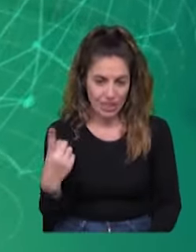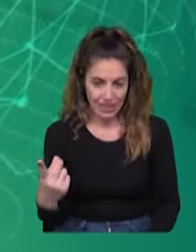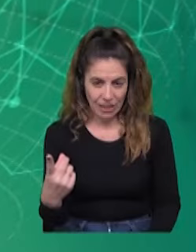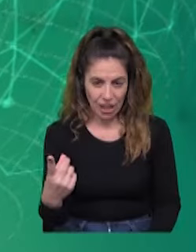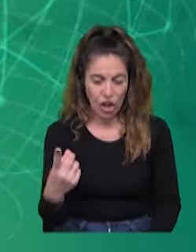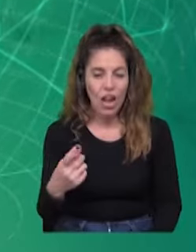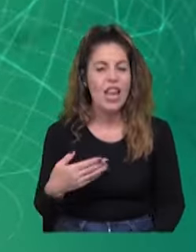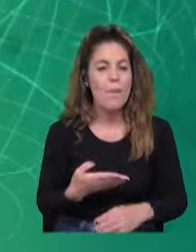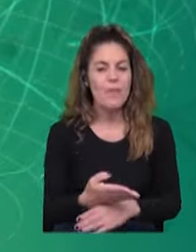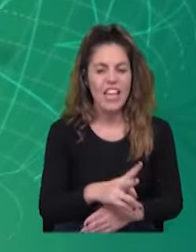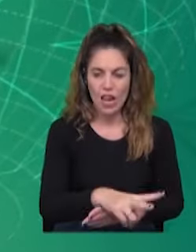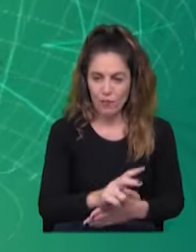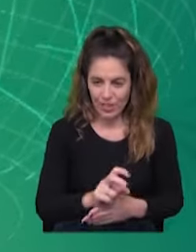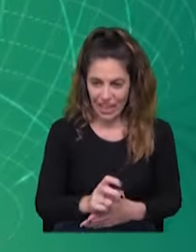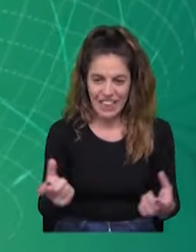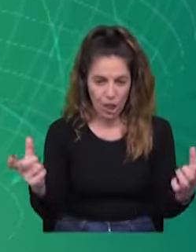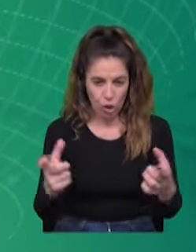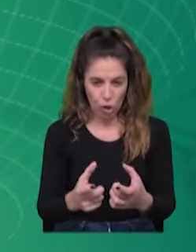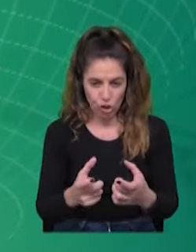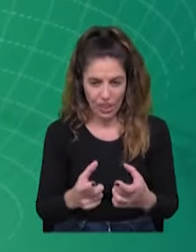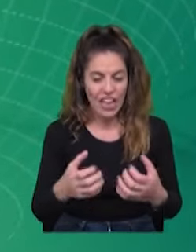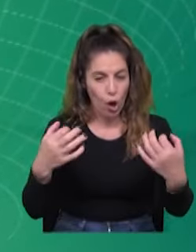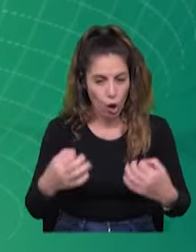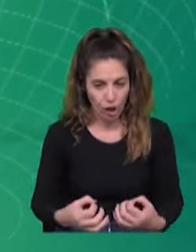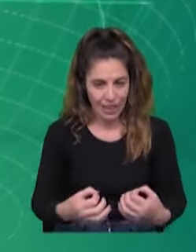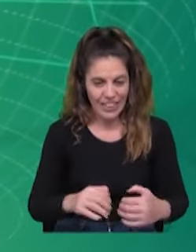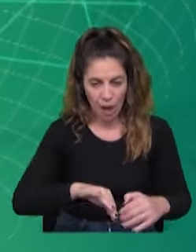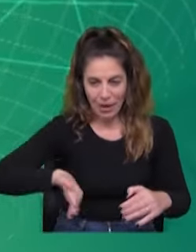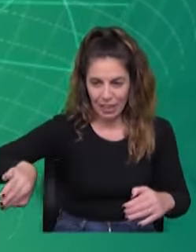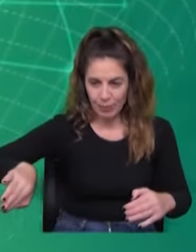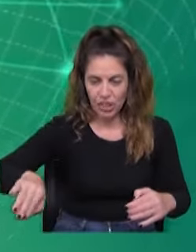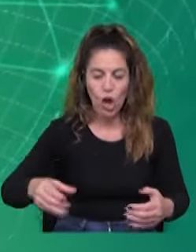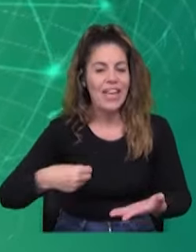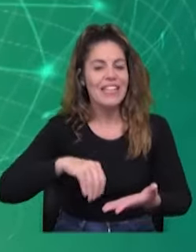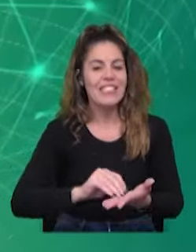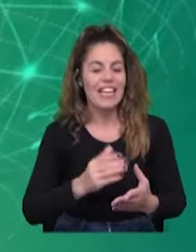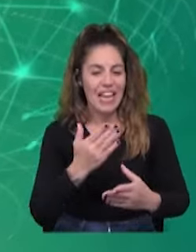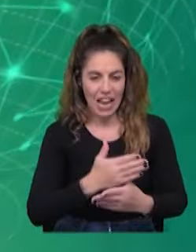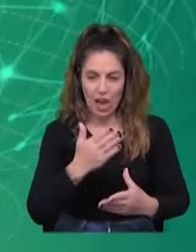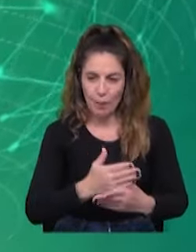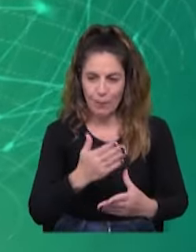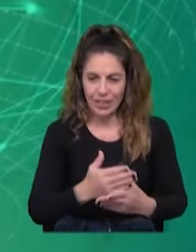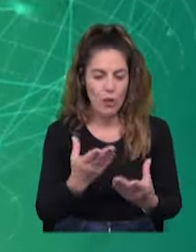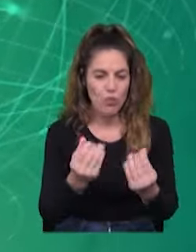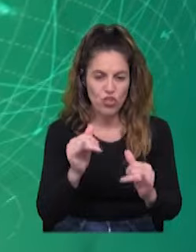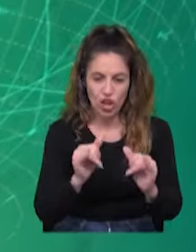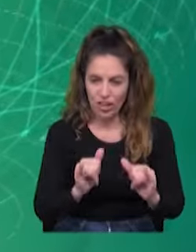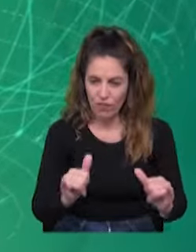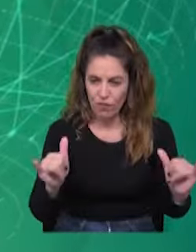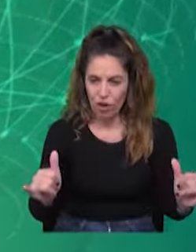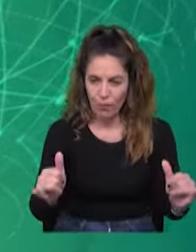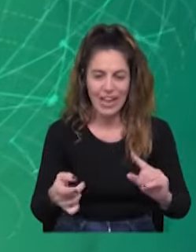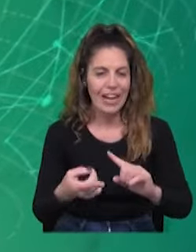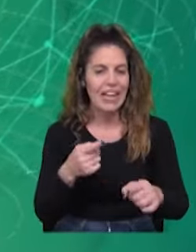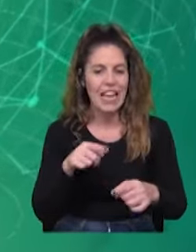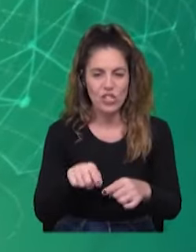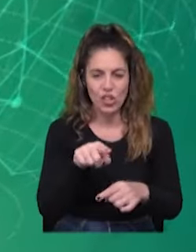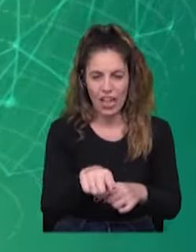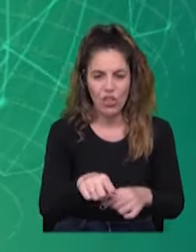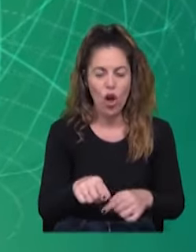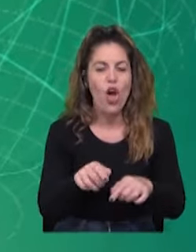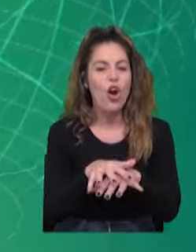finalmente le pidieron a la fiscal de corte subrogante que concrete el apartamiento y que se agreguen a la carpeta los abundantes informes correspondientes a la red de